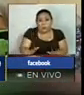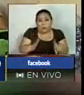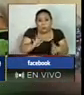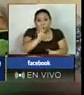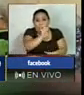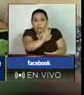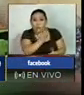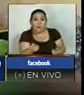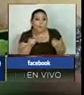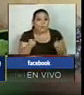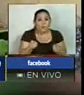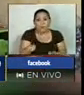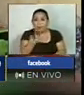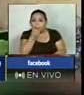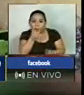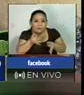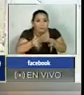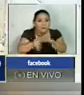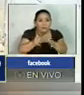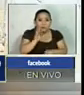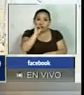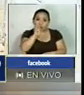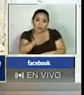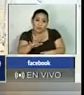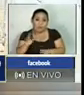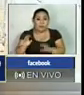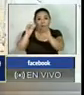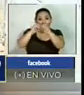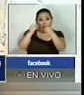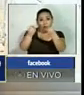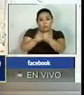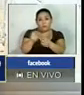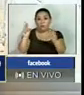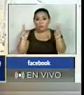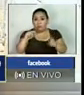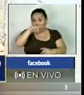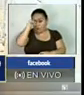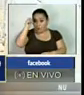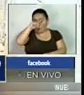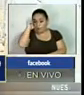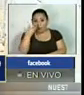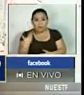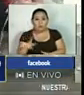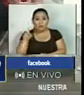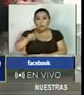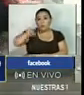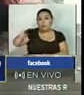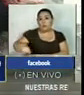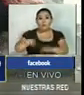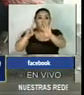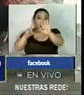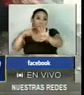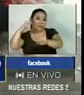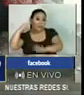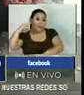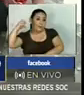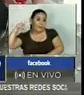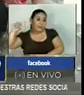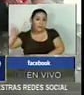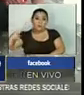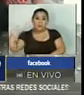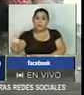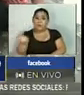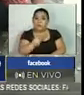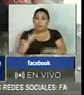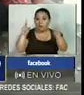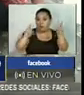destruyan sus medios de vida según datos de la Organización Internacional de Trabajo que registra 1,600 millones de trabajadores